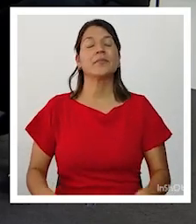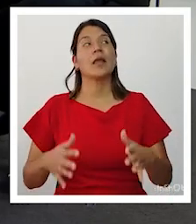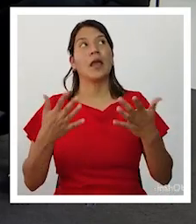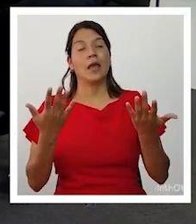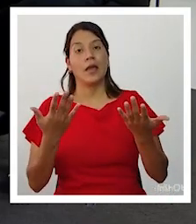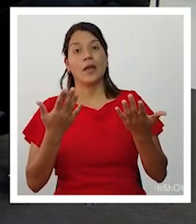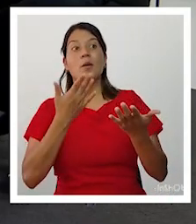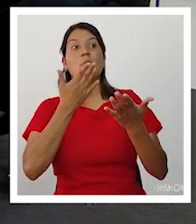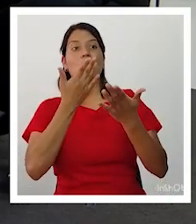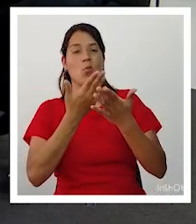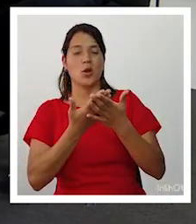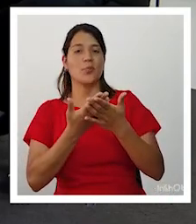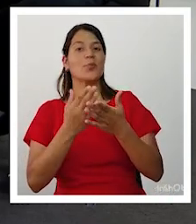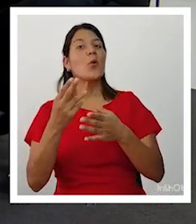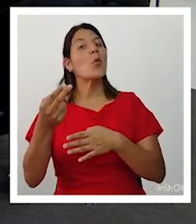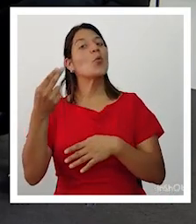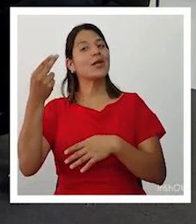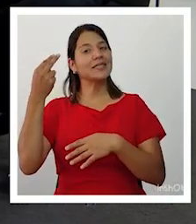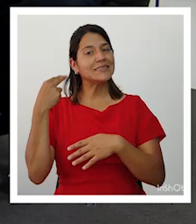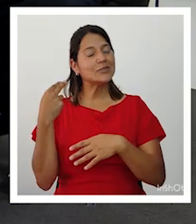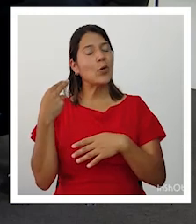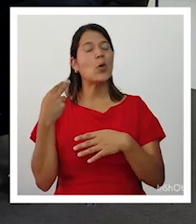Fue una anécdota bastante